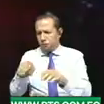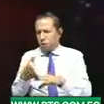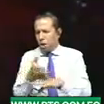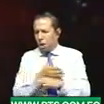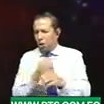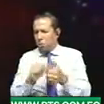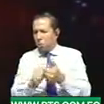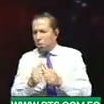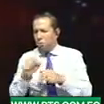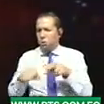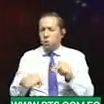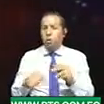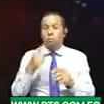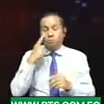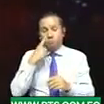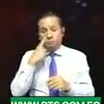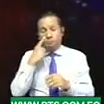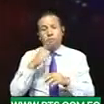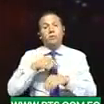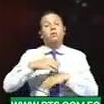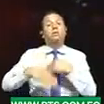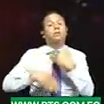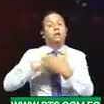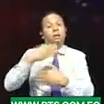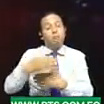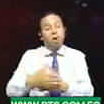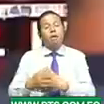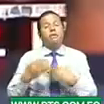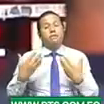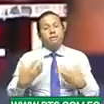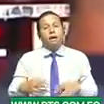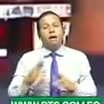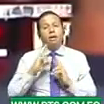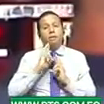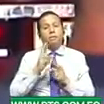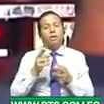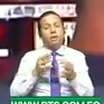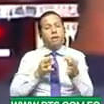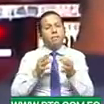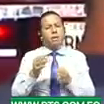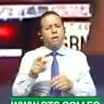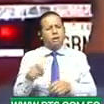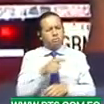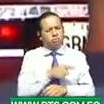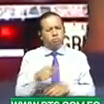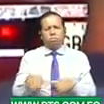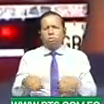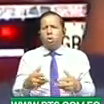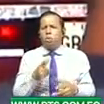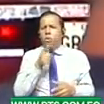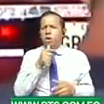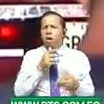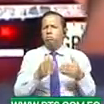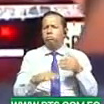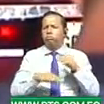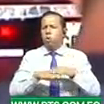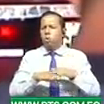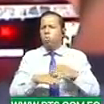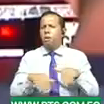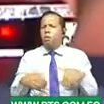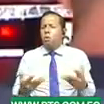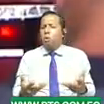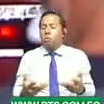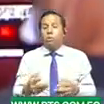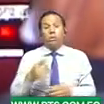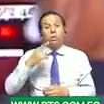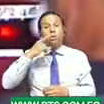y que con el pasar de las horas tendrían los resultados de la motivación de este nuevo sicariato en el puerto principal los niños dormidos